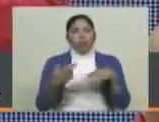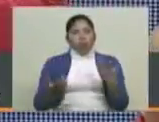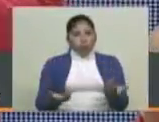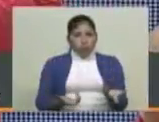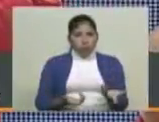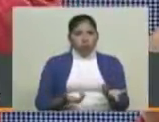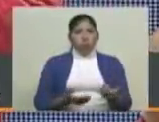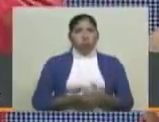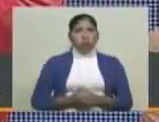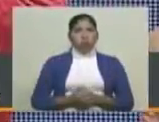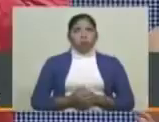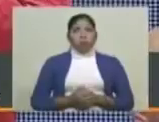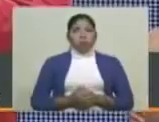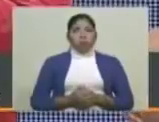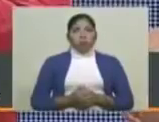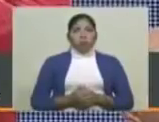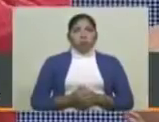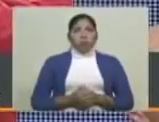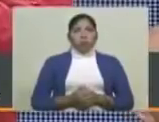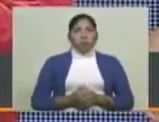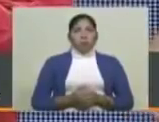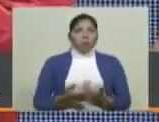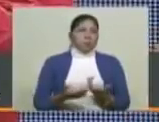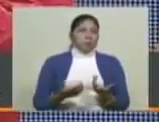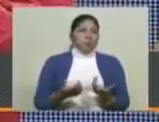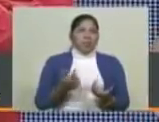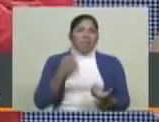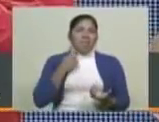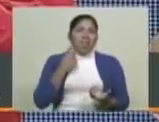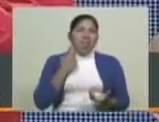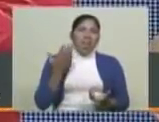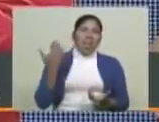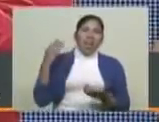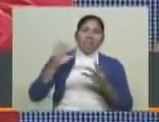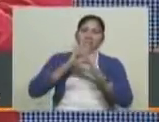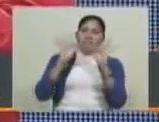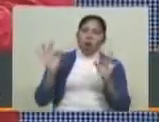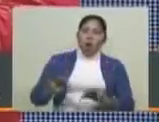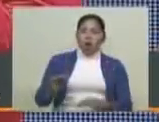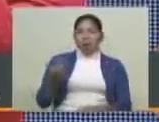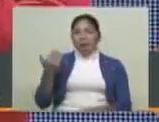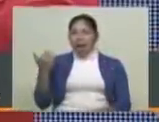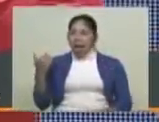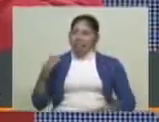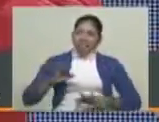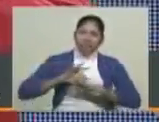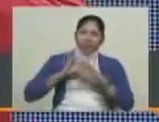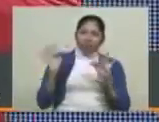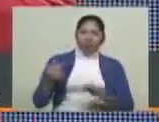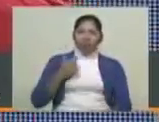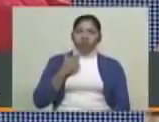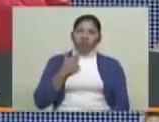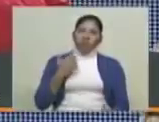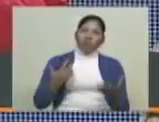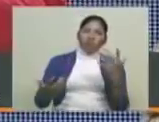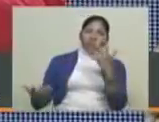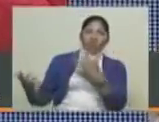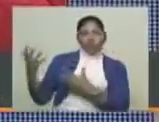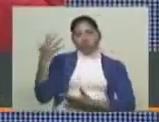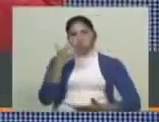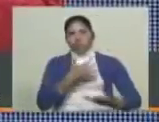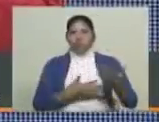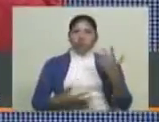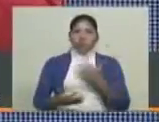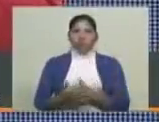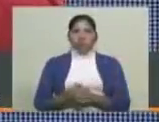Representa a un viejo estilo de hacer política como hacían política los adecos de la Cuarta República.